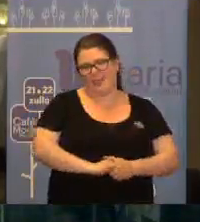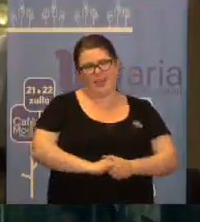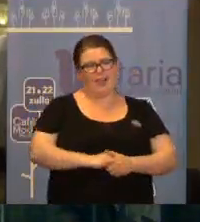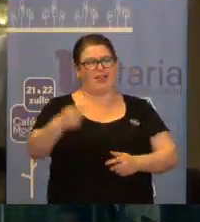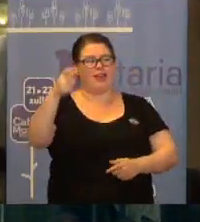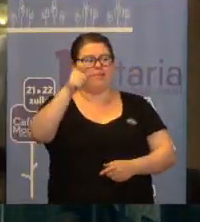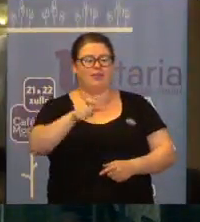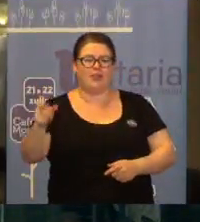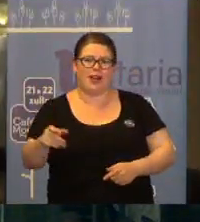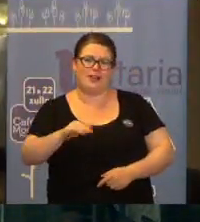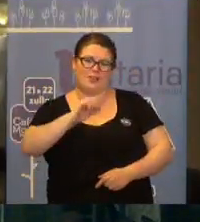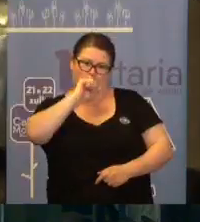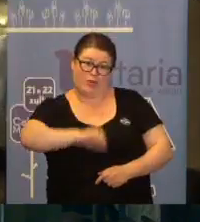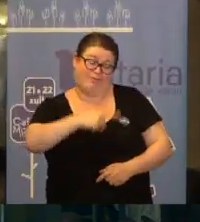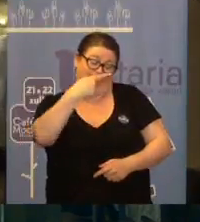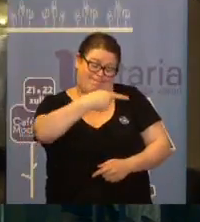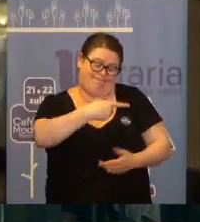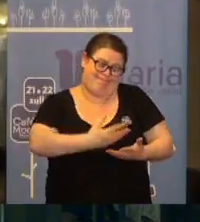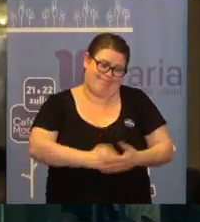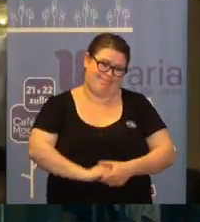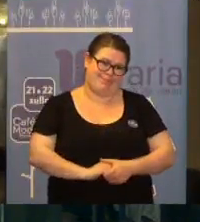xente comprometida, ten certo mérito.